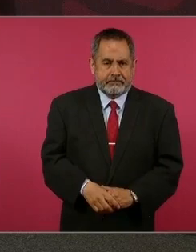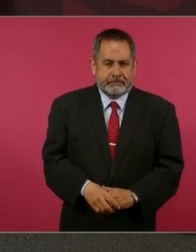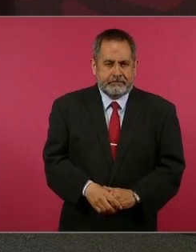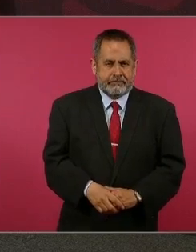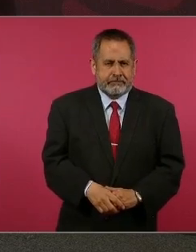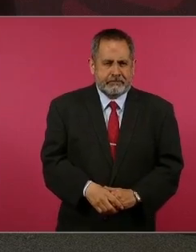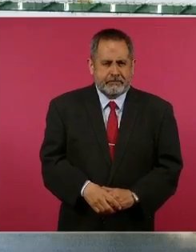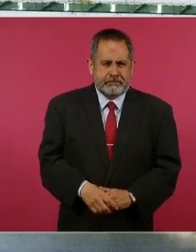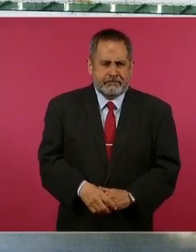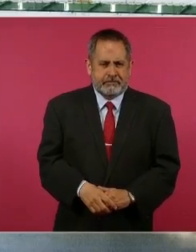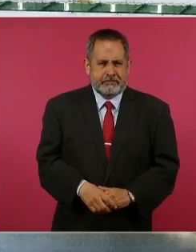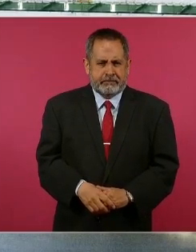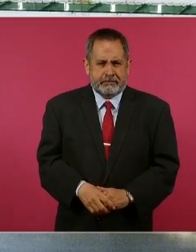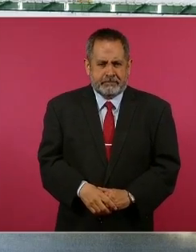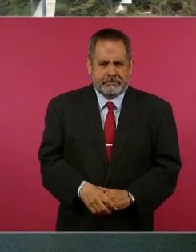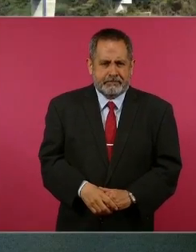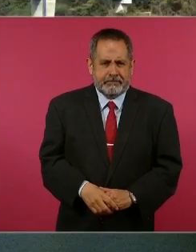Es en